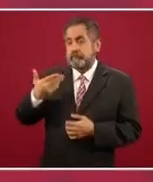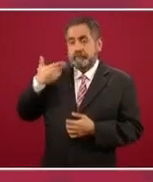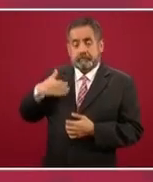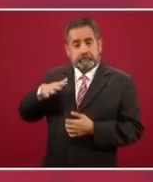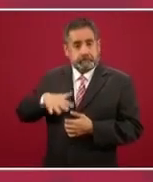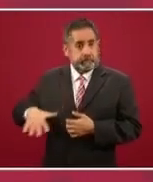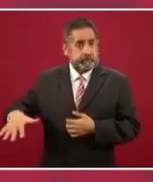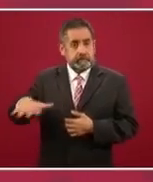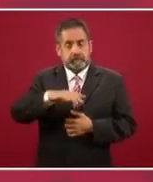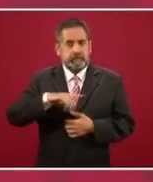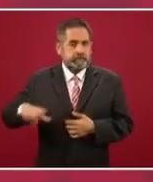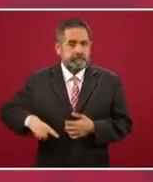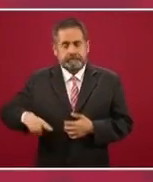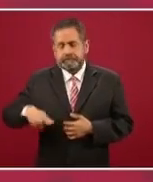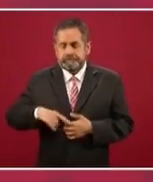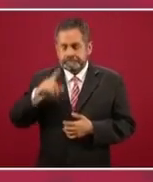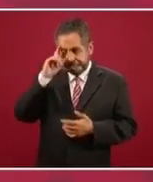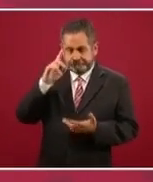instrumento al servicio